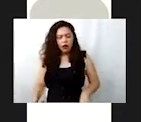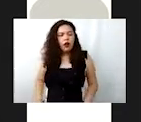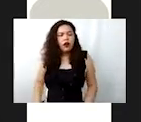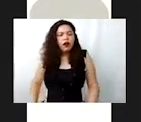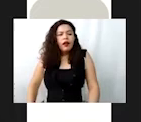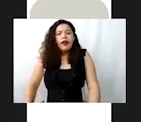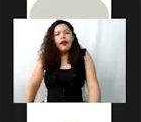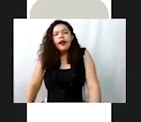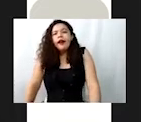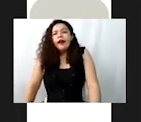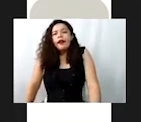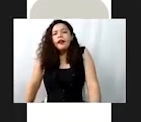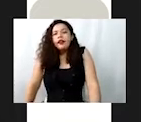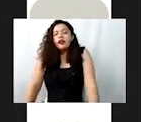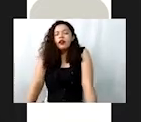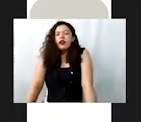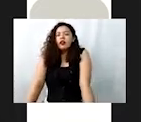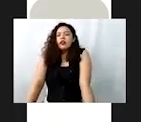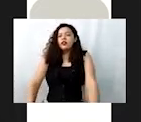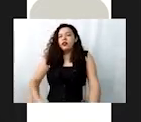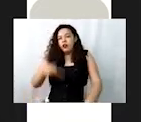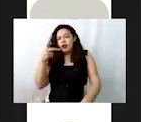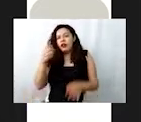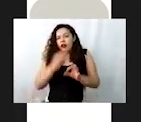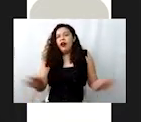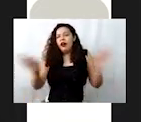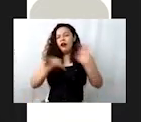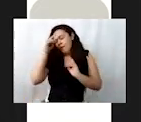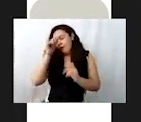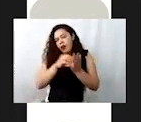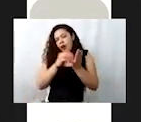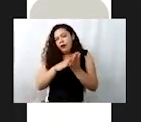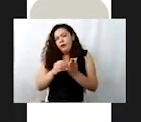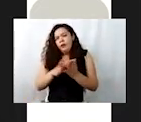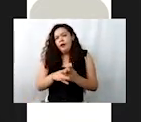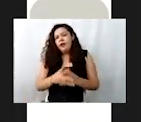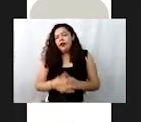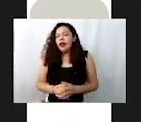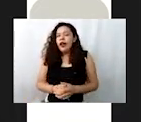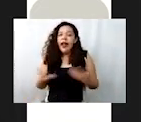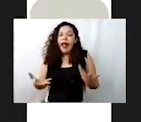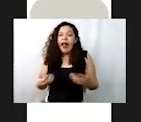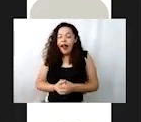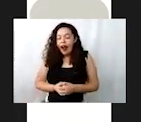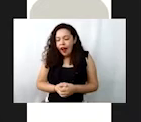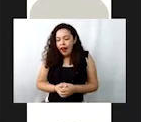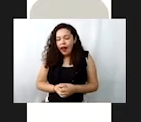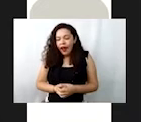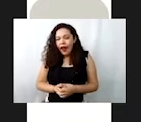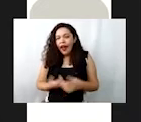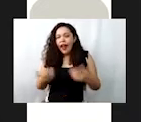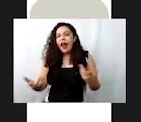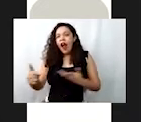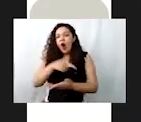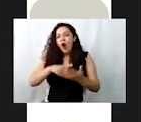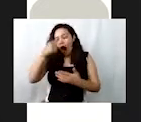ver, esto es uno de los aspectos otra vez positivos de la agenda, pues que estamos pues teniendo un punto de encuentro, ¿no?